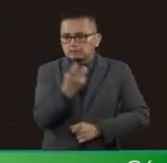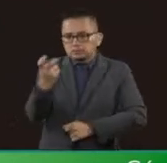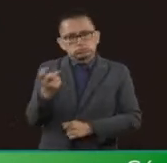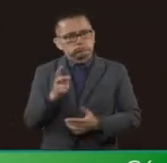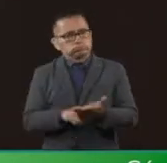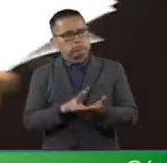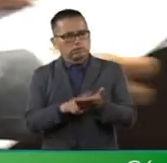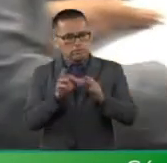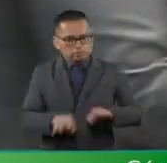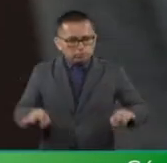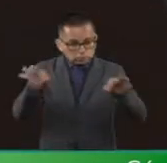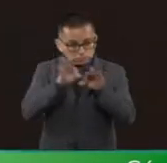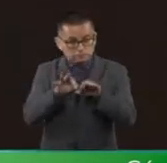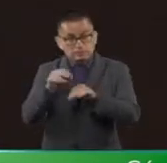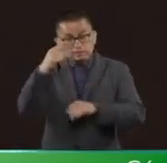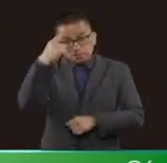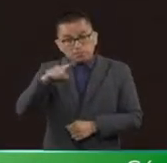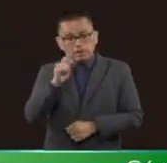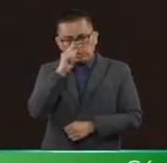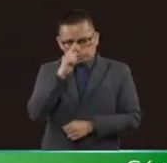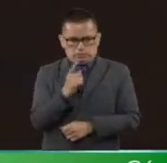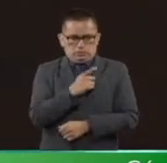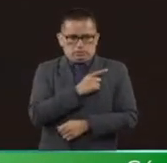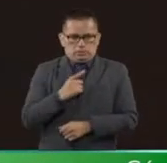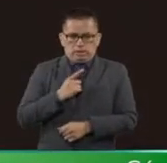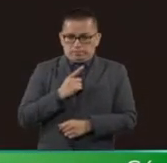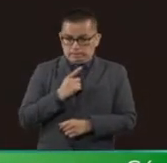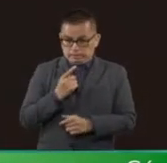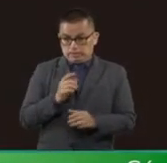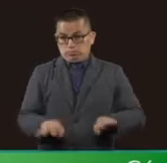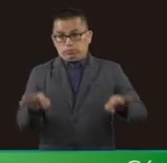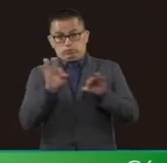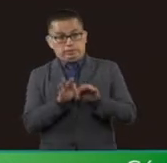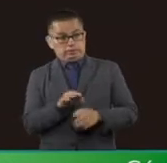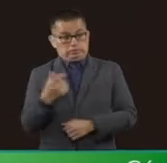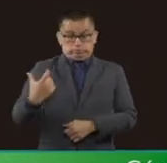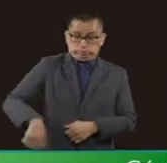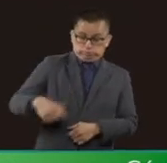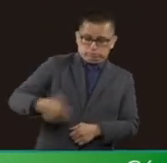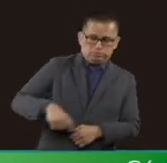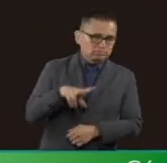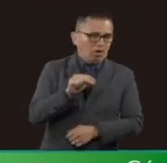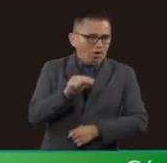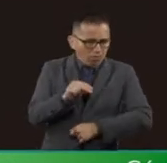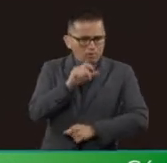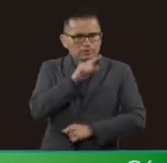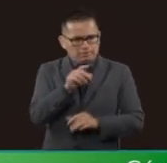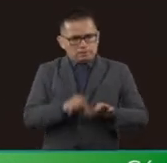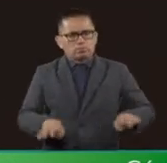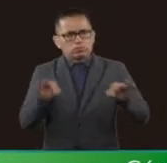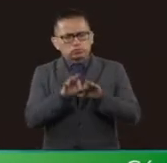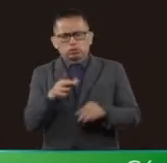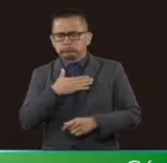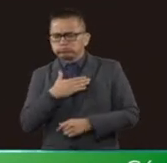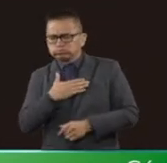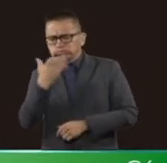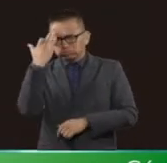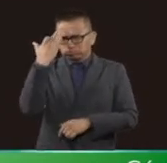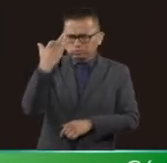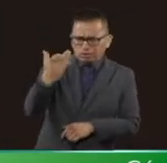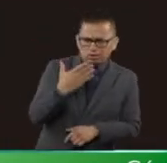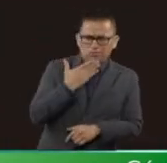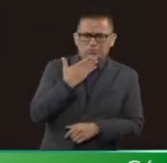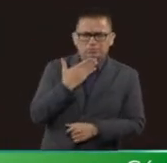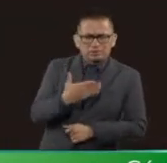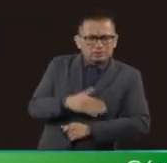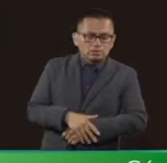muy importante. La riqueza no solamente es dinero, la riqueza también es tiempo, y por eso es importante